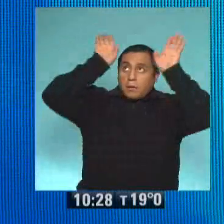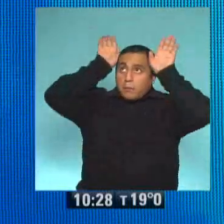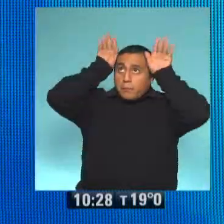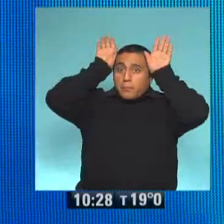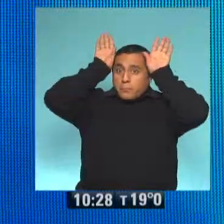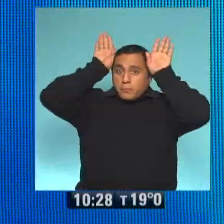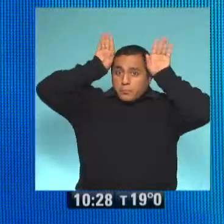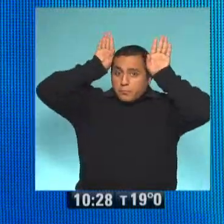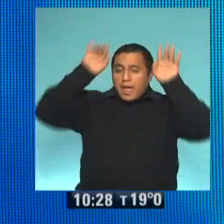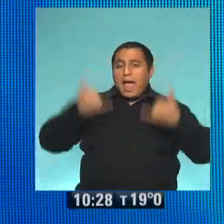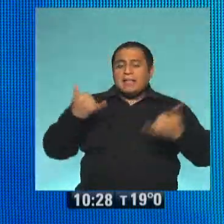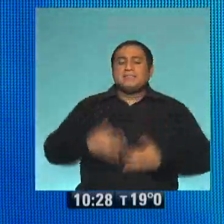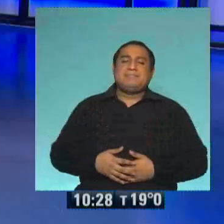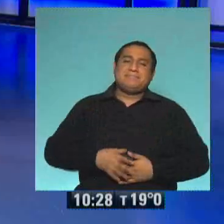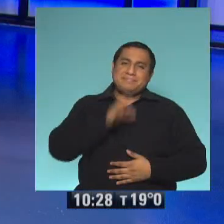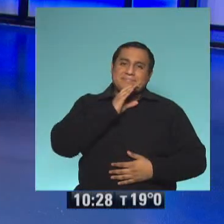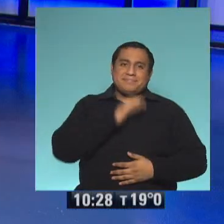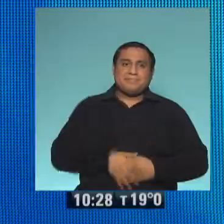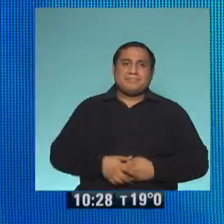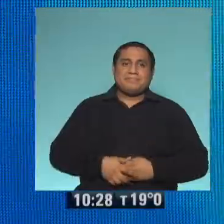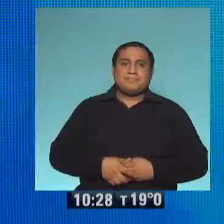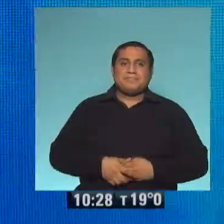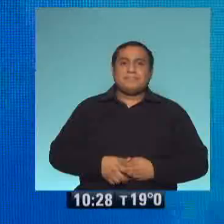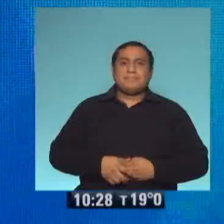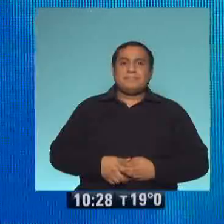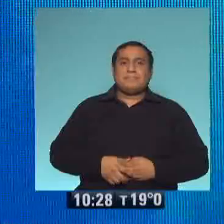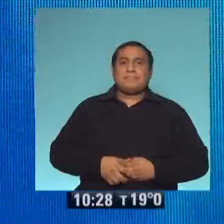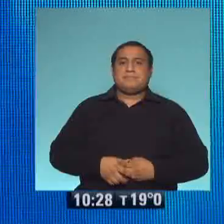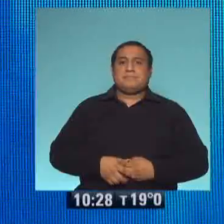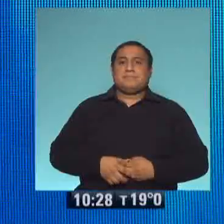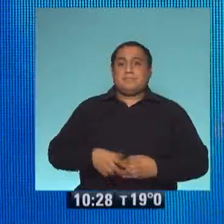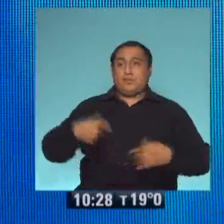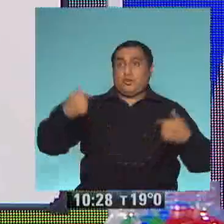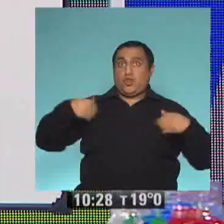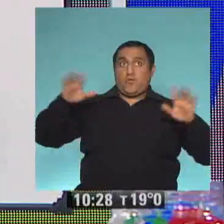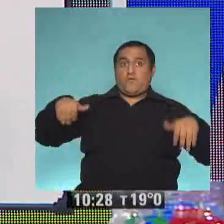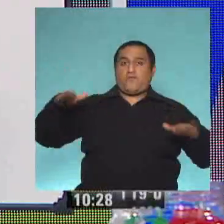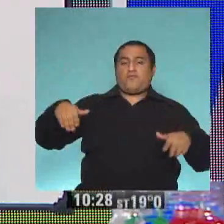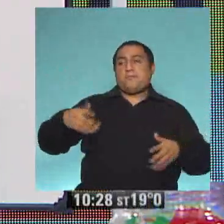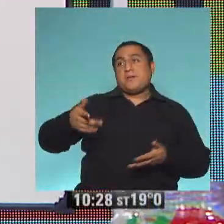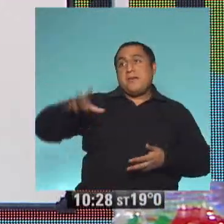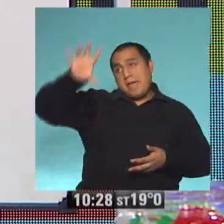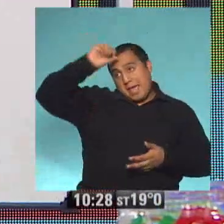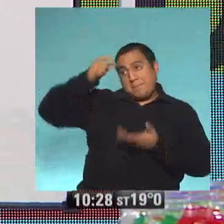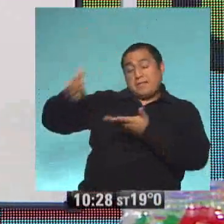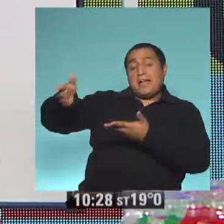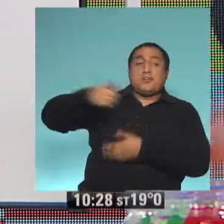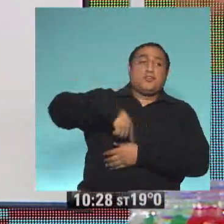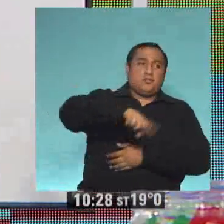Algunas cosas que aprendimos. ¡Estoy volando! Con este video. ¡Tengo mientras alas! Emi no, hace todo eso.